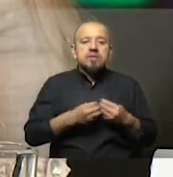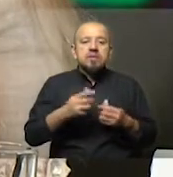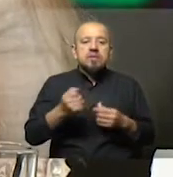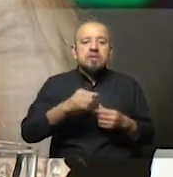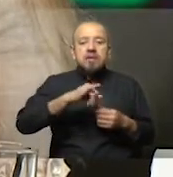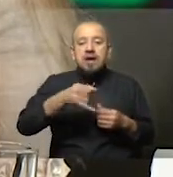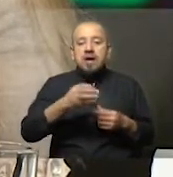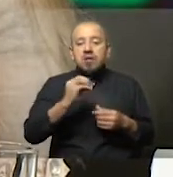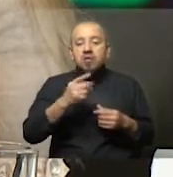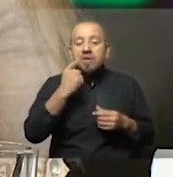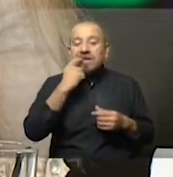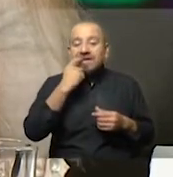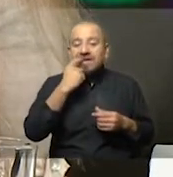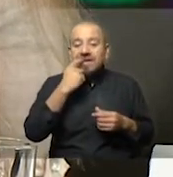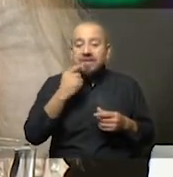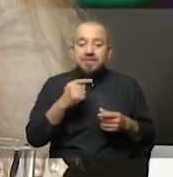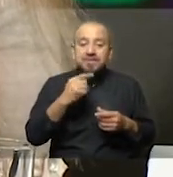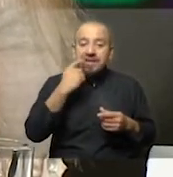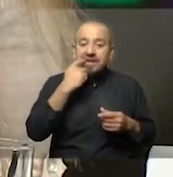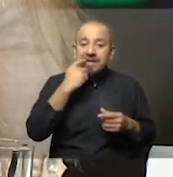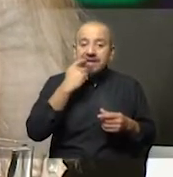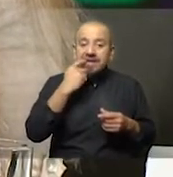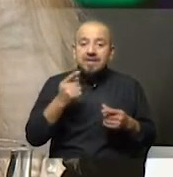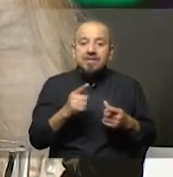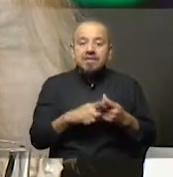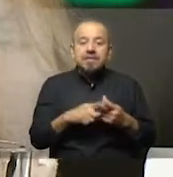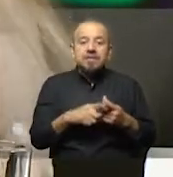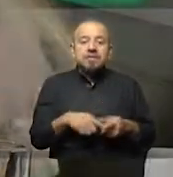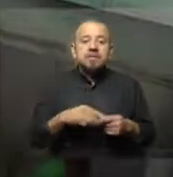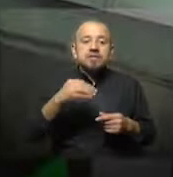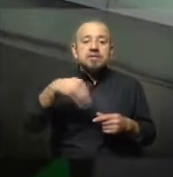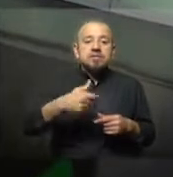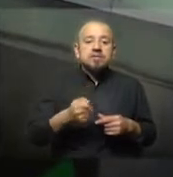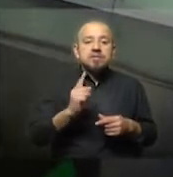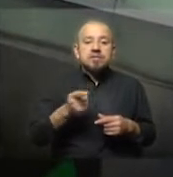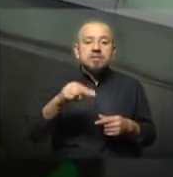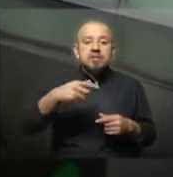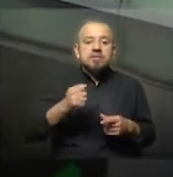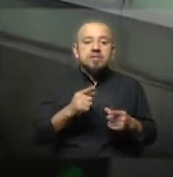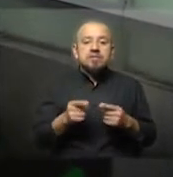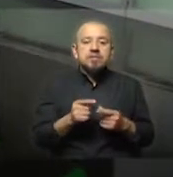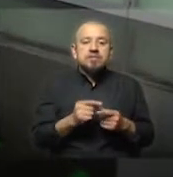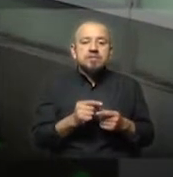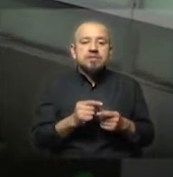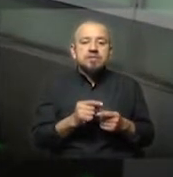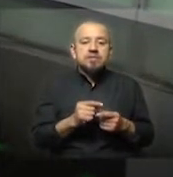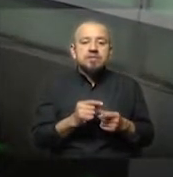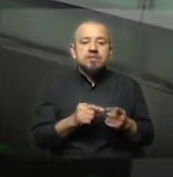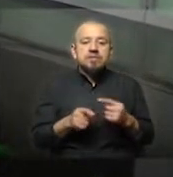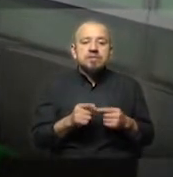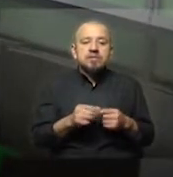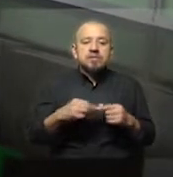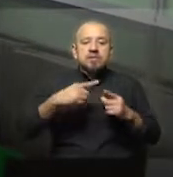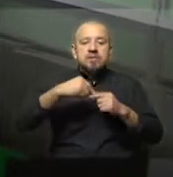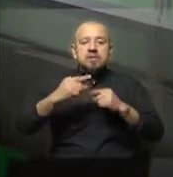este y bueno y El ajo es una de las hierbas que está indicada como Magna hágamela que tiene como estrellitas